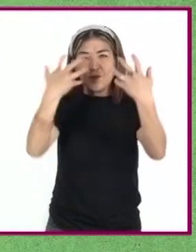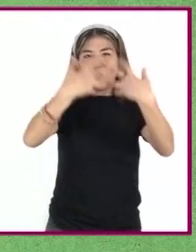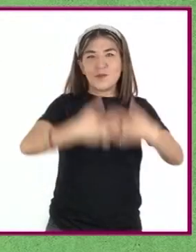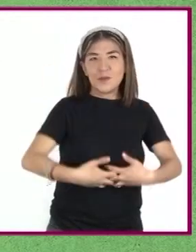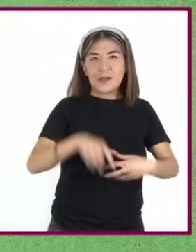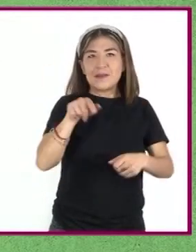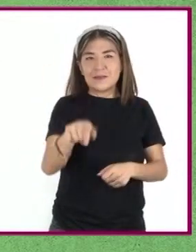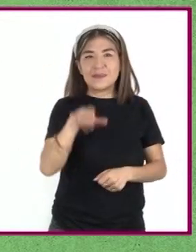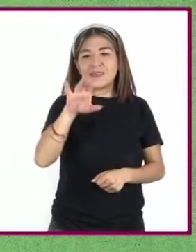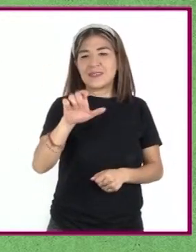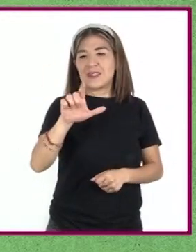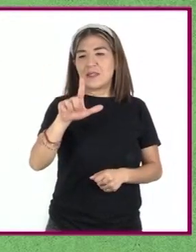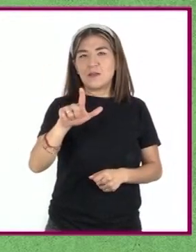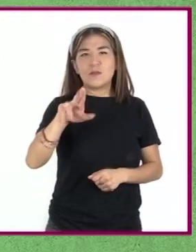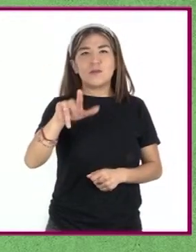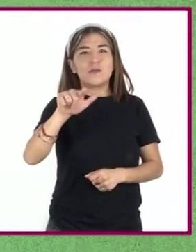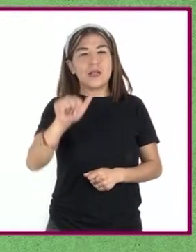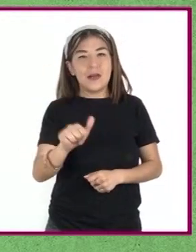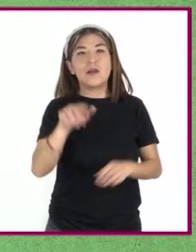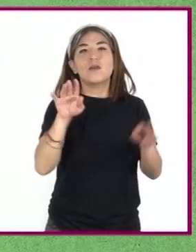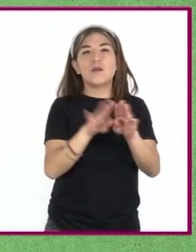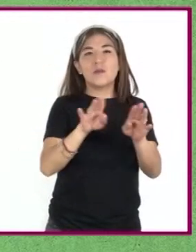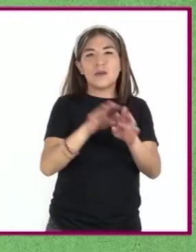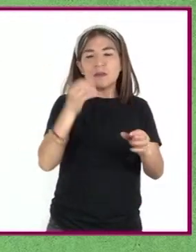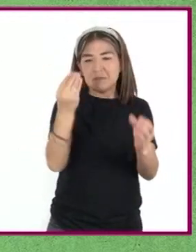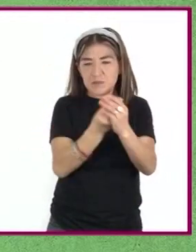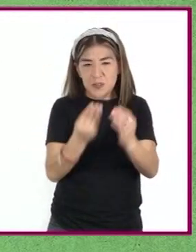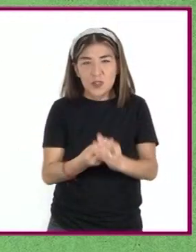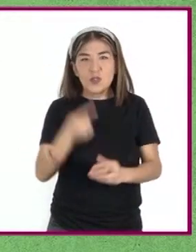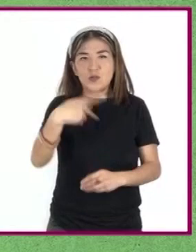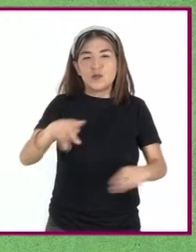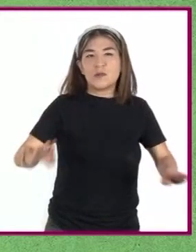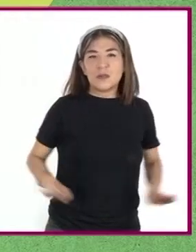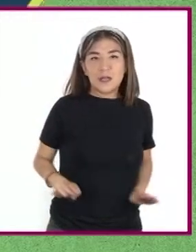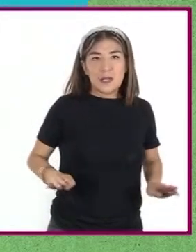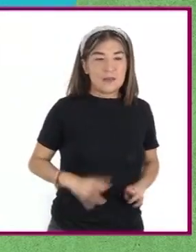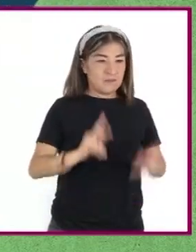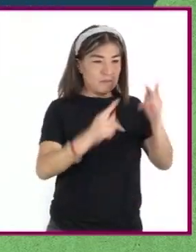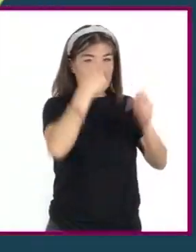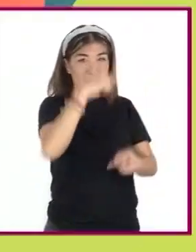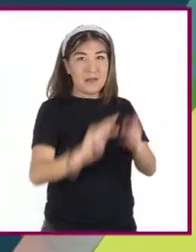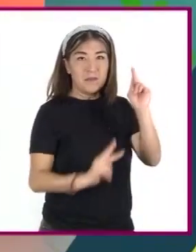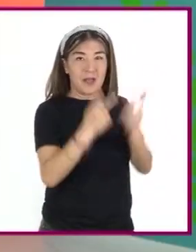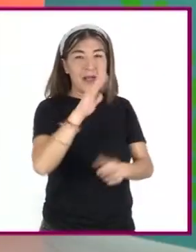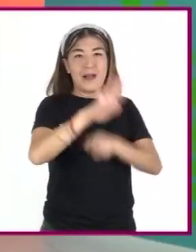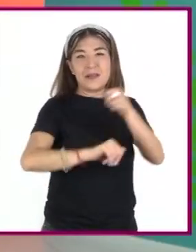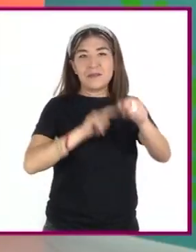e identificarlas como características comunes de los seres vivos?